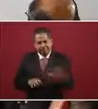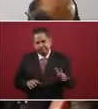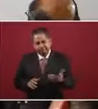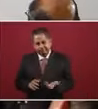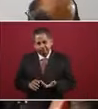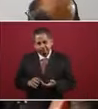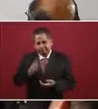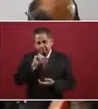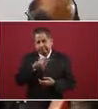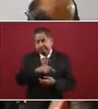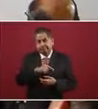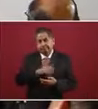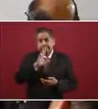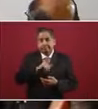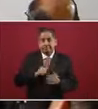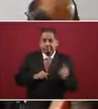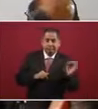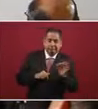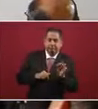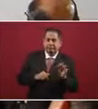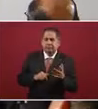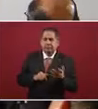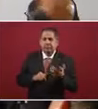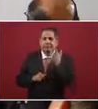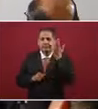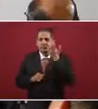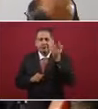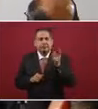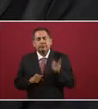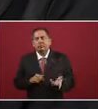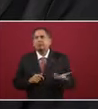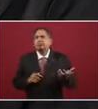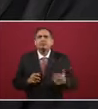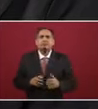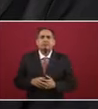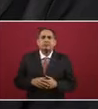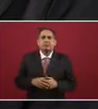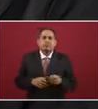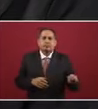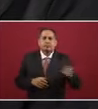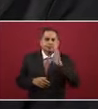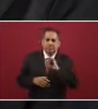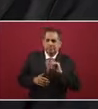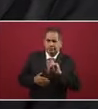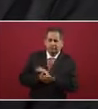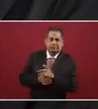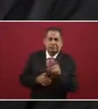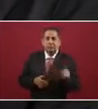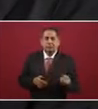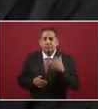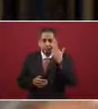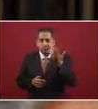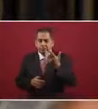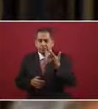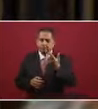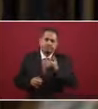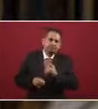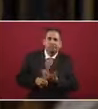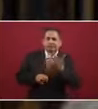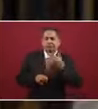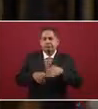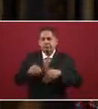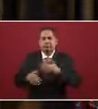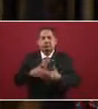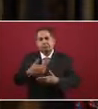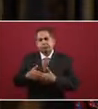también un buscapiés, es un atropello, pero también están queriendo estorbar el trabajo